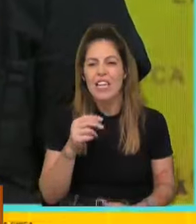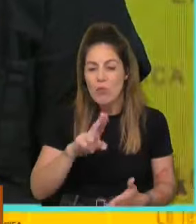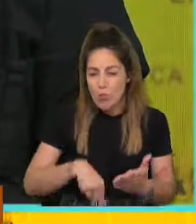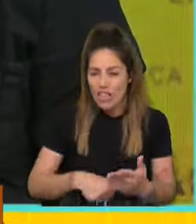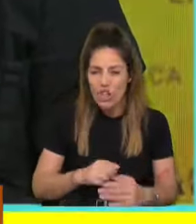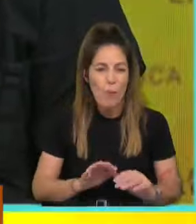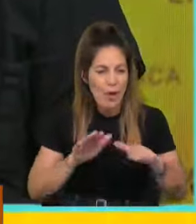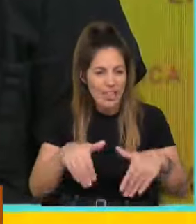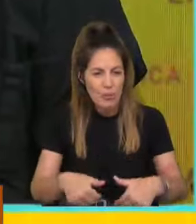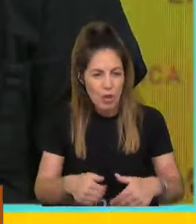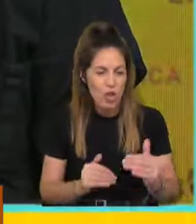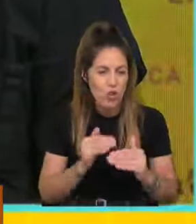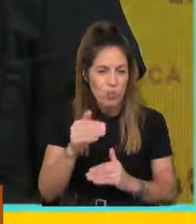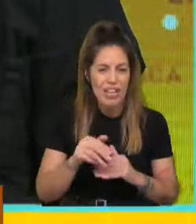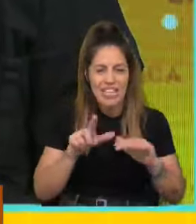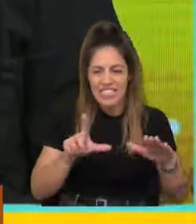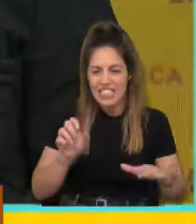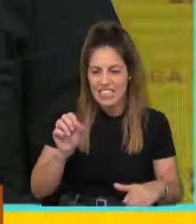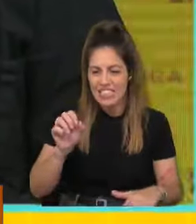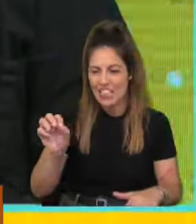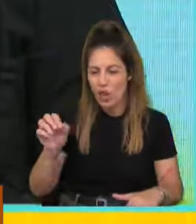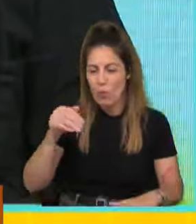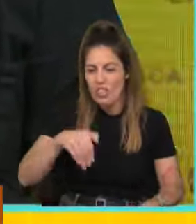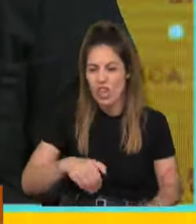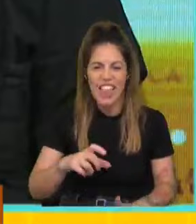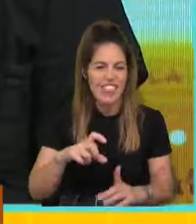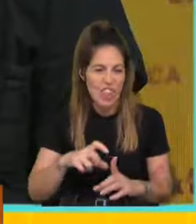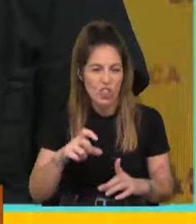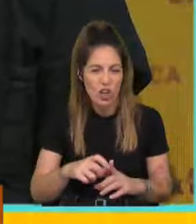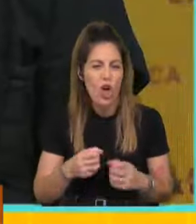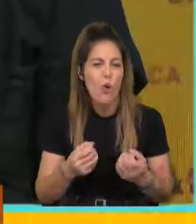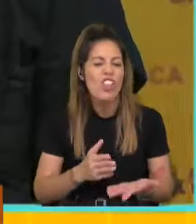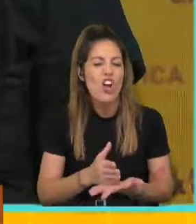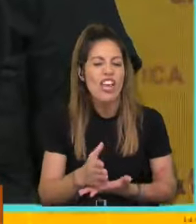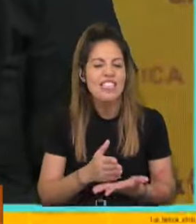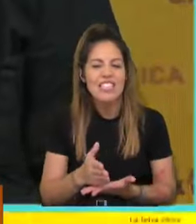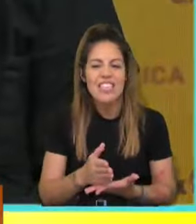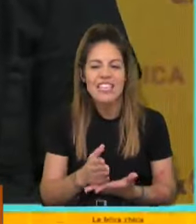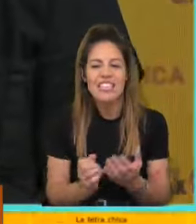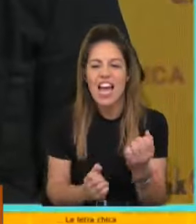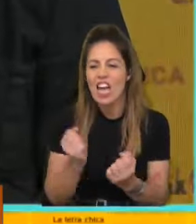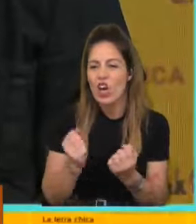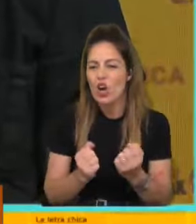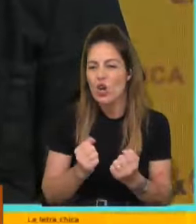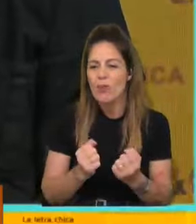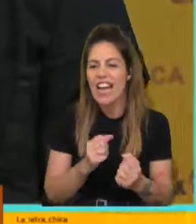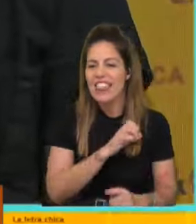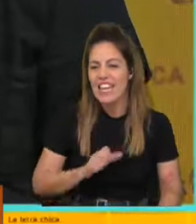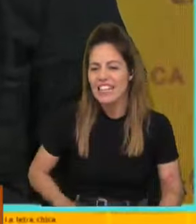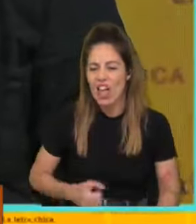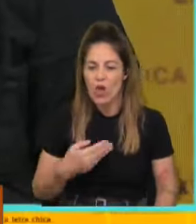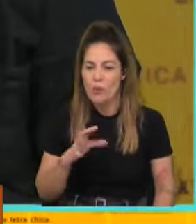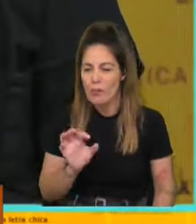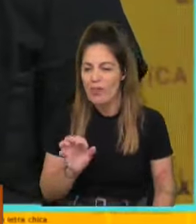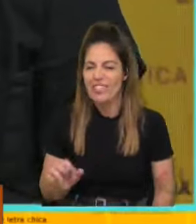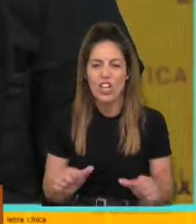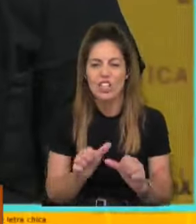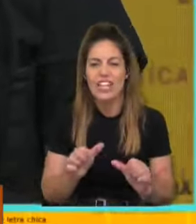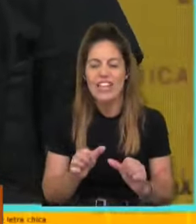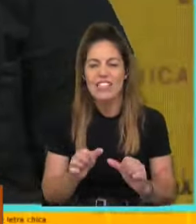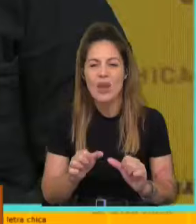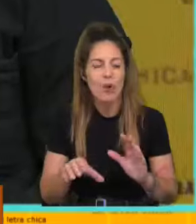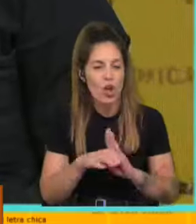supera los 700 millones de dólares cuánto es la asistencia económica del estado al bps que lo tiene que hacer por Constitución no es déficit es obligación